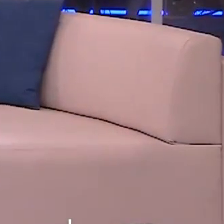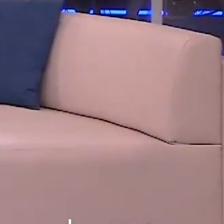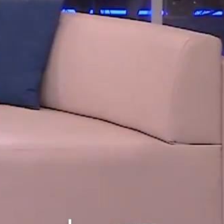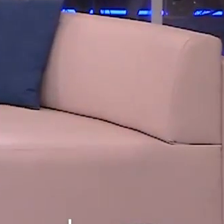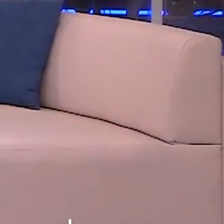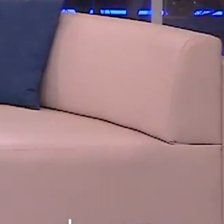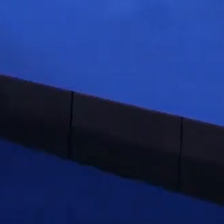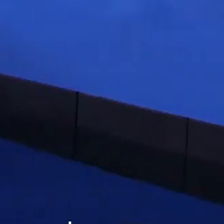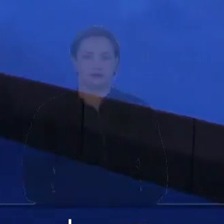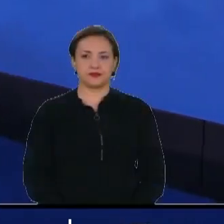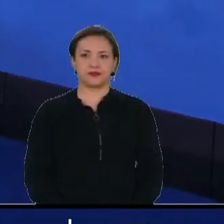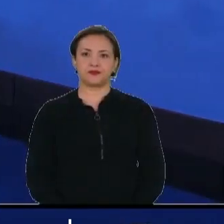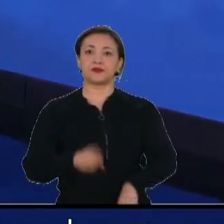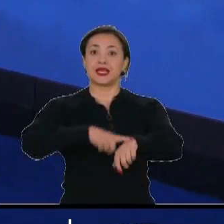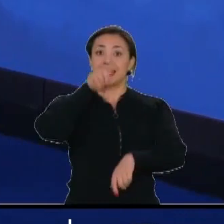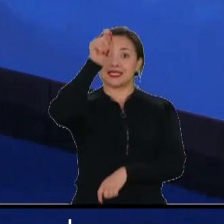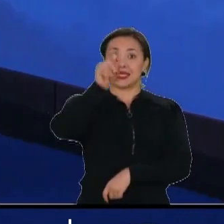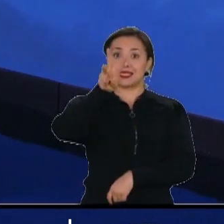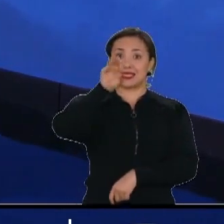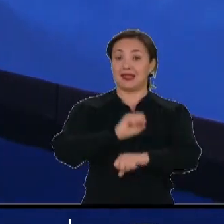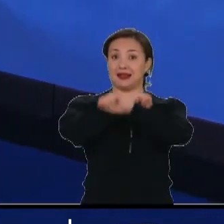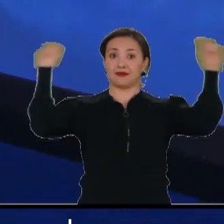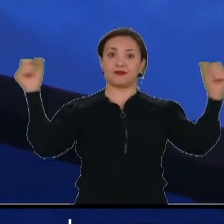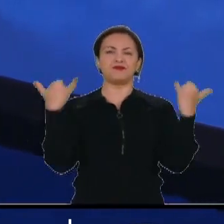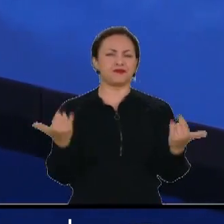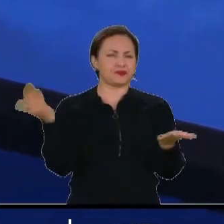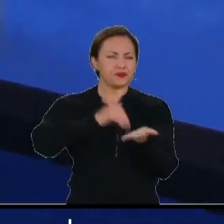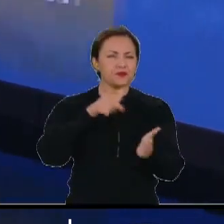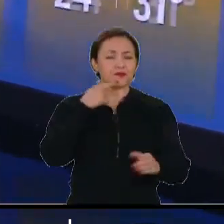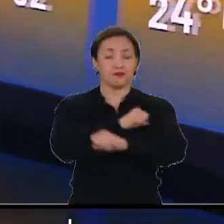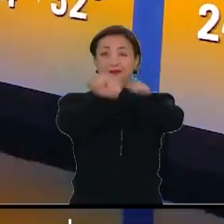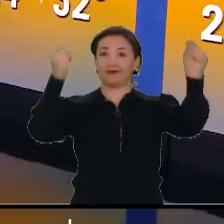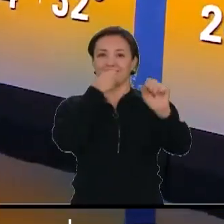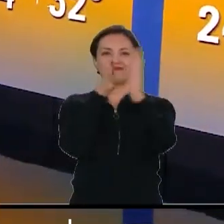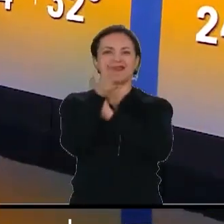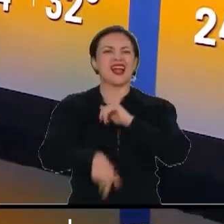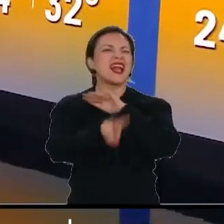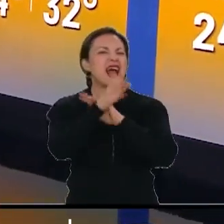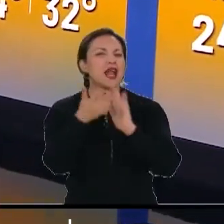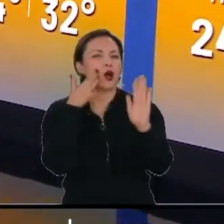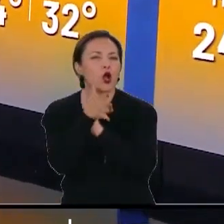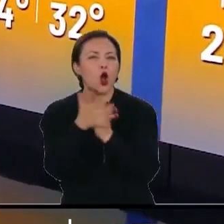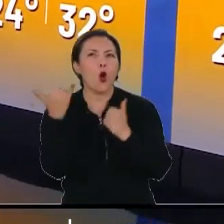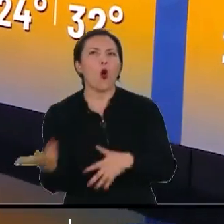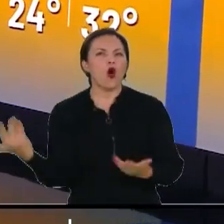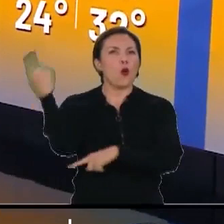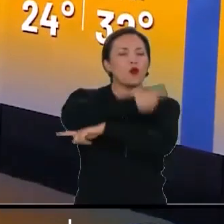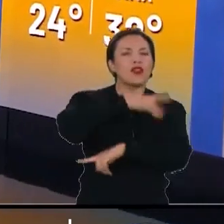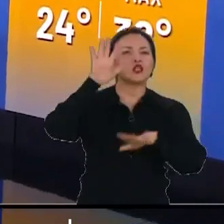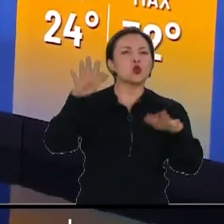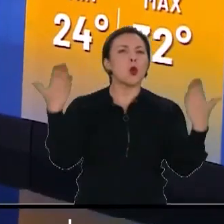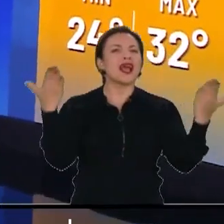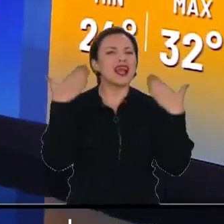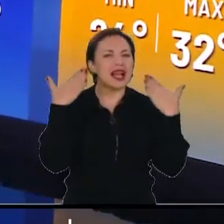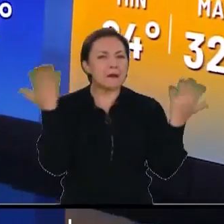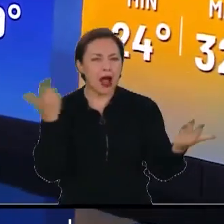Noticias. 6 de la mañana, 30 minutos. Regresamos a esta primera edición de Noticias. Caracol, para revisar el pronóstico del clima, nos lo entrega canalclima.com.